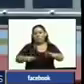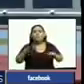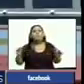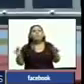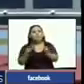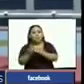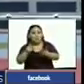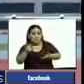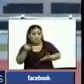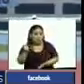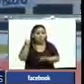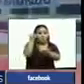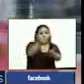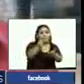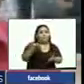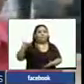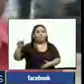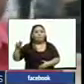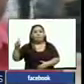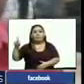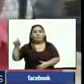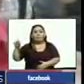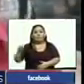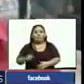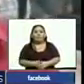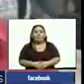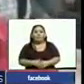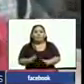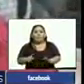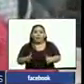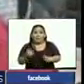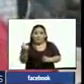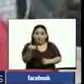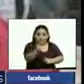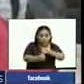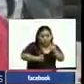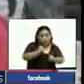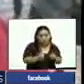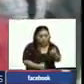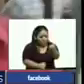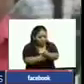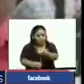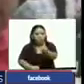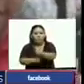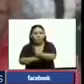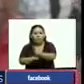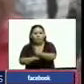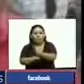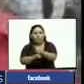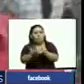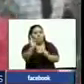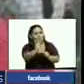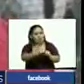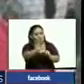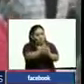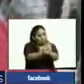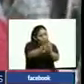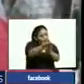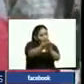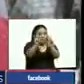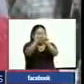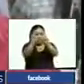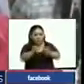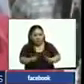erogado los fondos para el INDES. Mayor apoyo para los atletas, representa mayor crecimiento de la federación